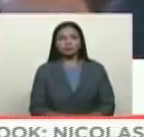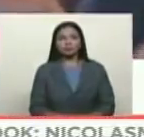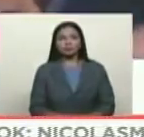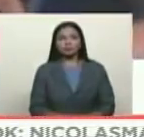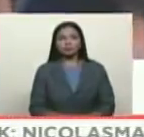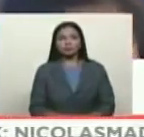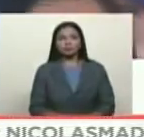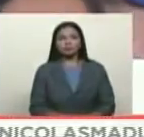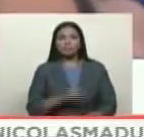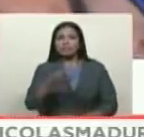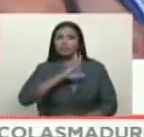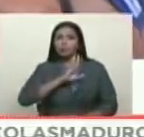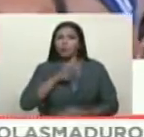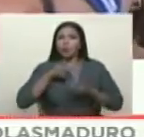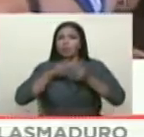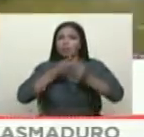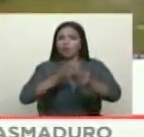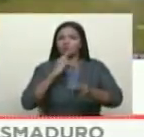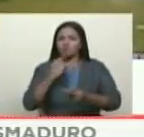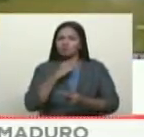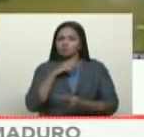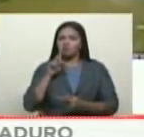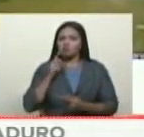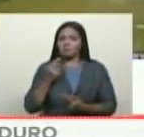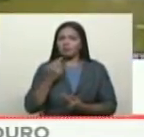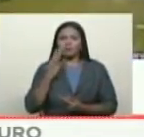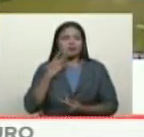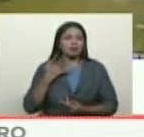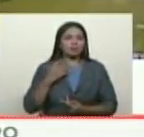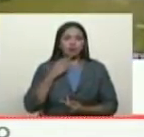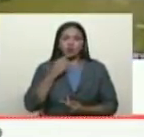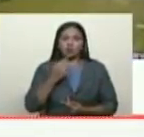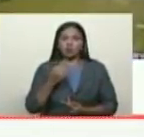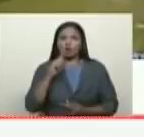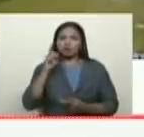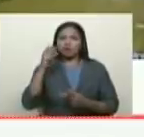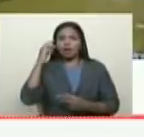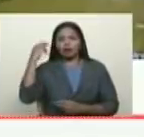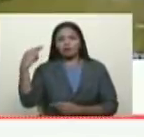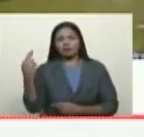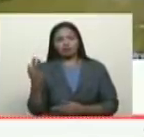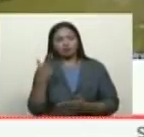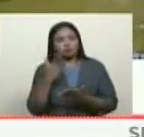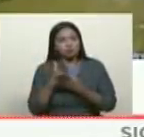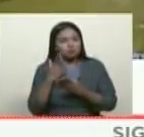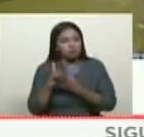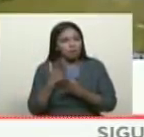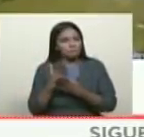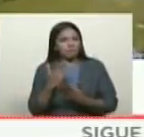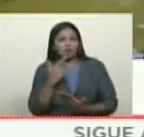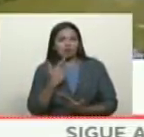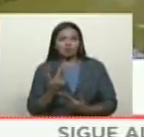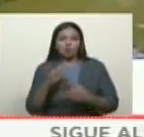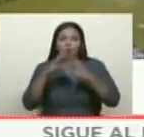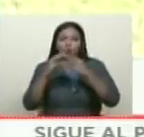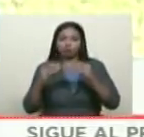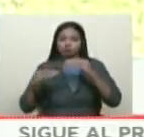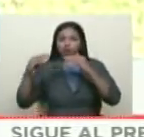Es el liderazgo que yo llamo. Y yo hago esta reflexión siempre, a todo